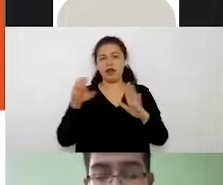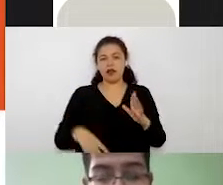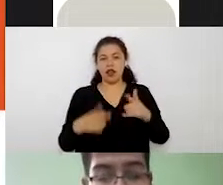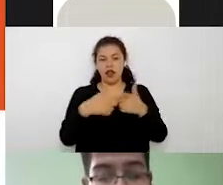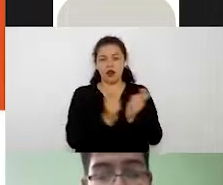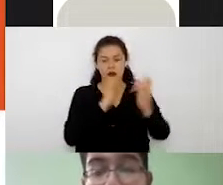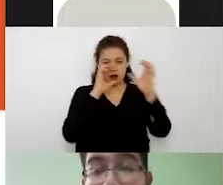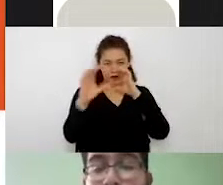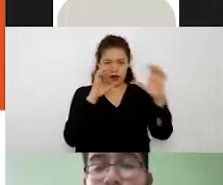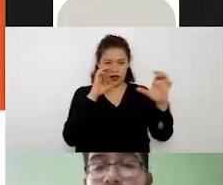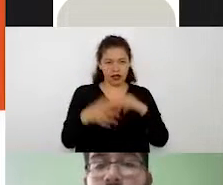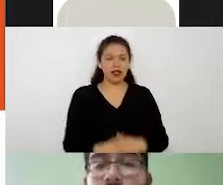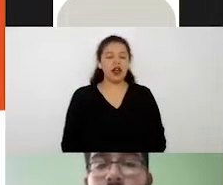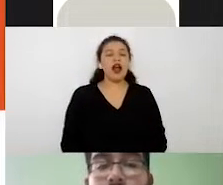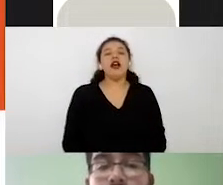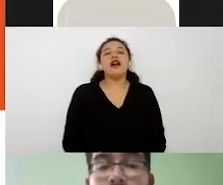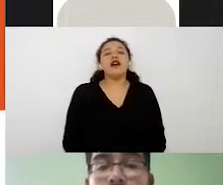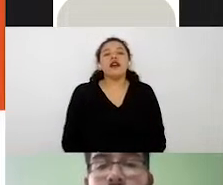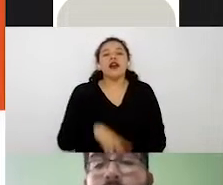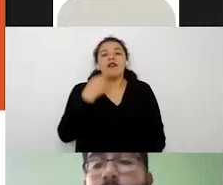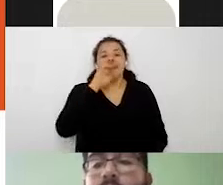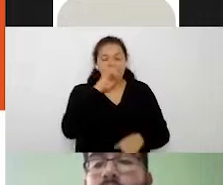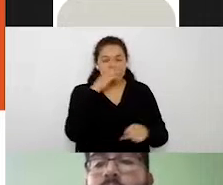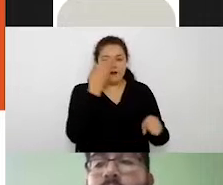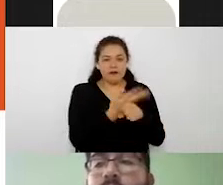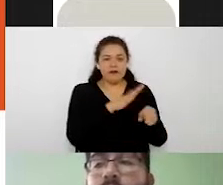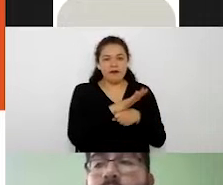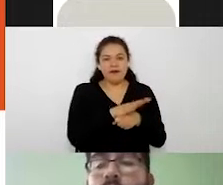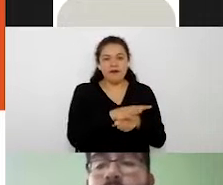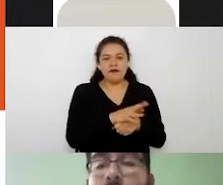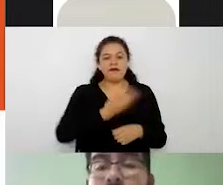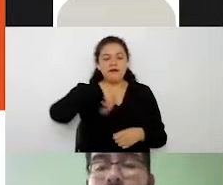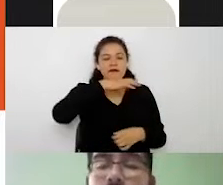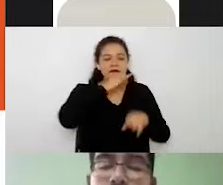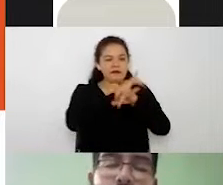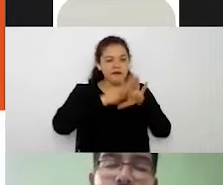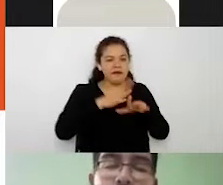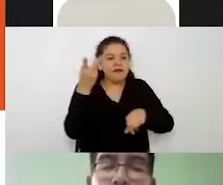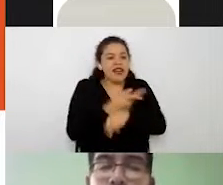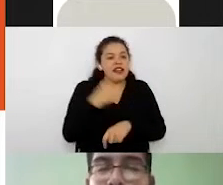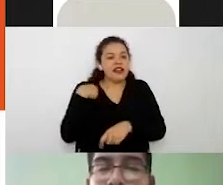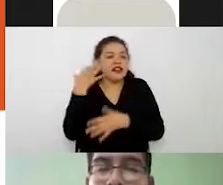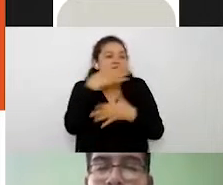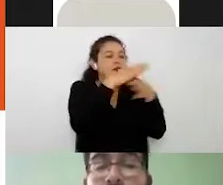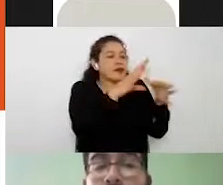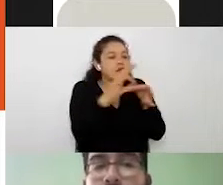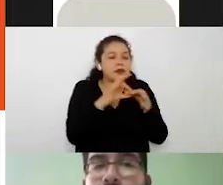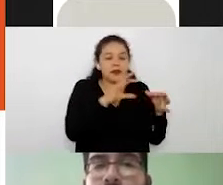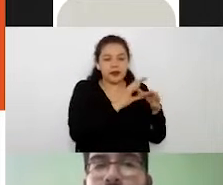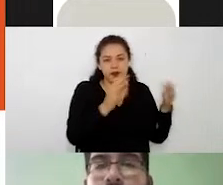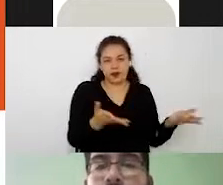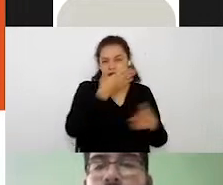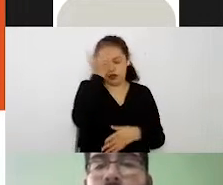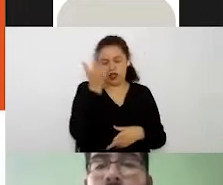eh, que una de sus funciones es dar información acerca de lo que está pasando. No sé si, por ejemplo, han escuchado ahorita en el radio o en